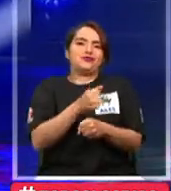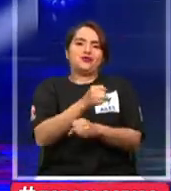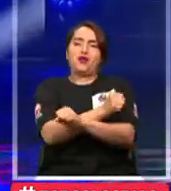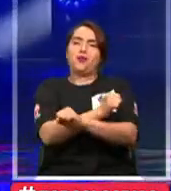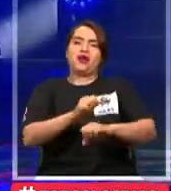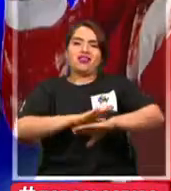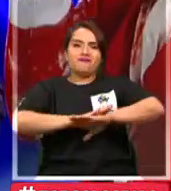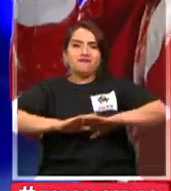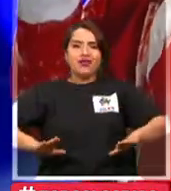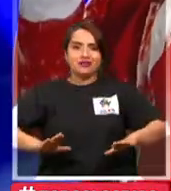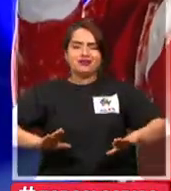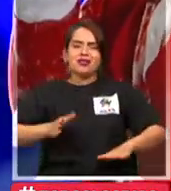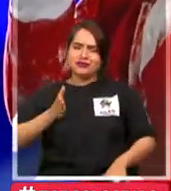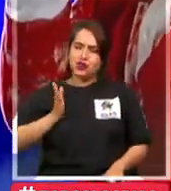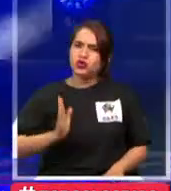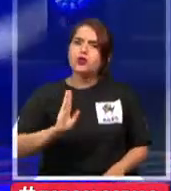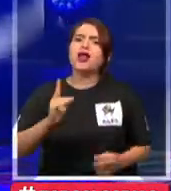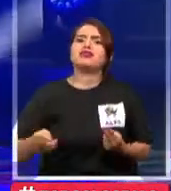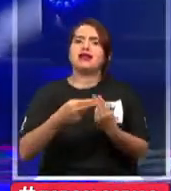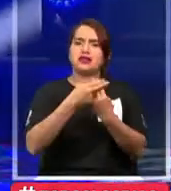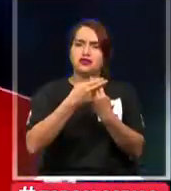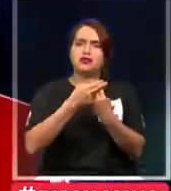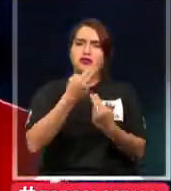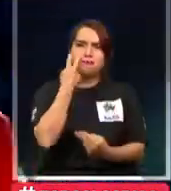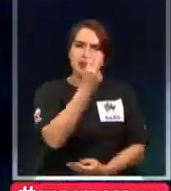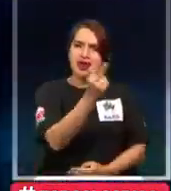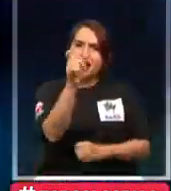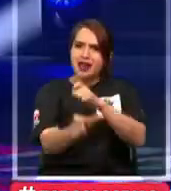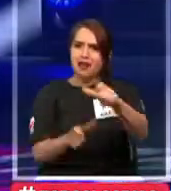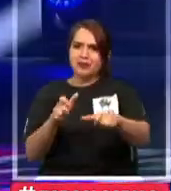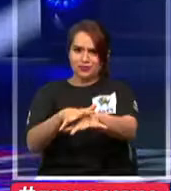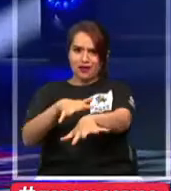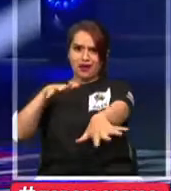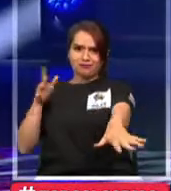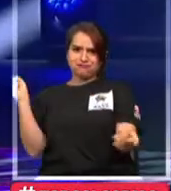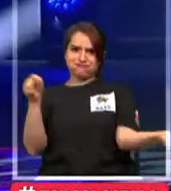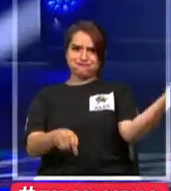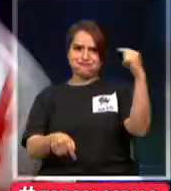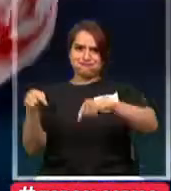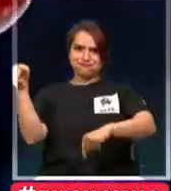tiene que seguir en la Teletón. Mire toda la gente que viene acá por usted. Bueno.